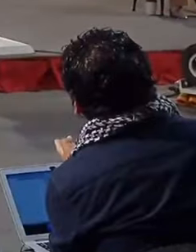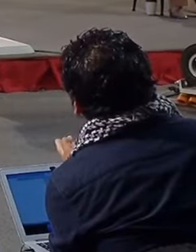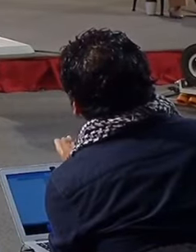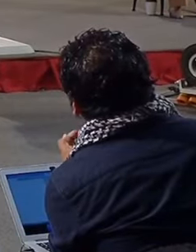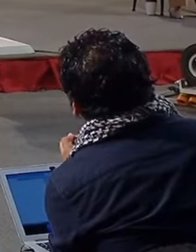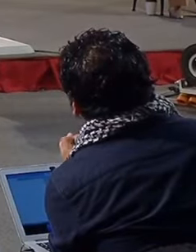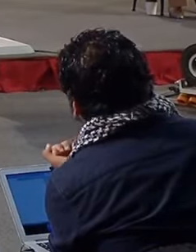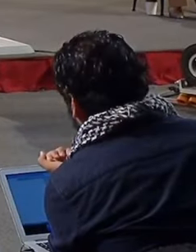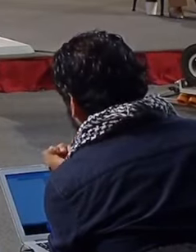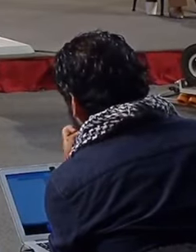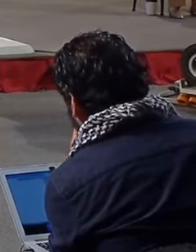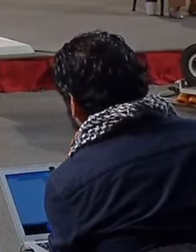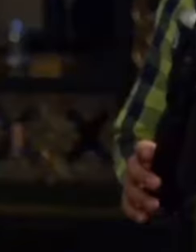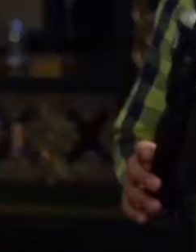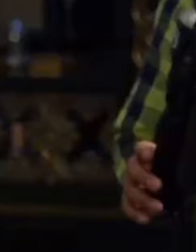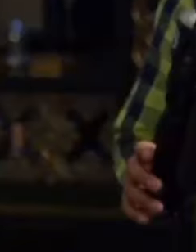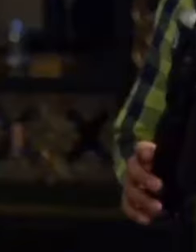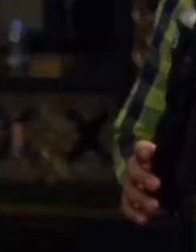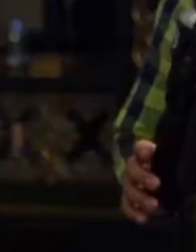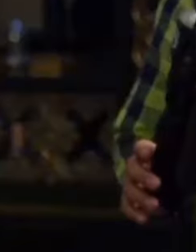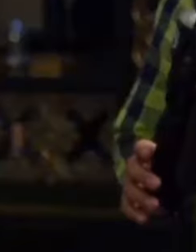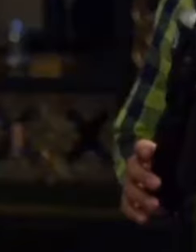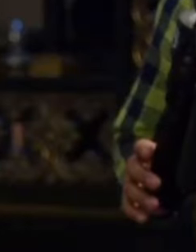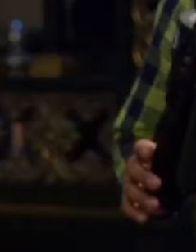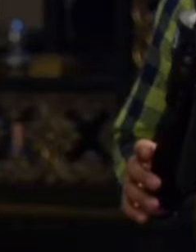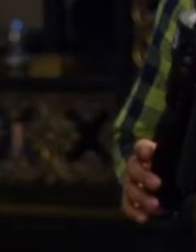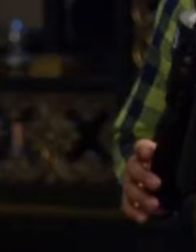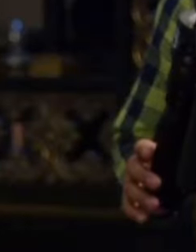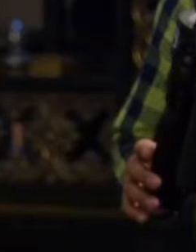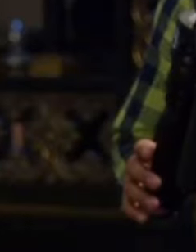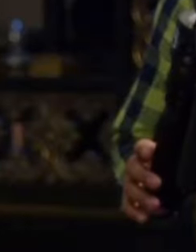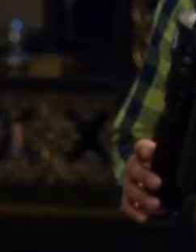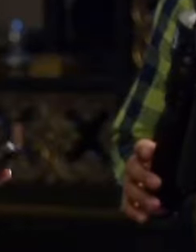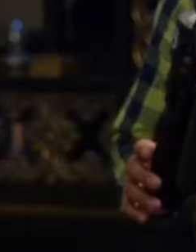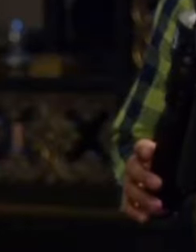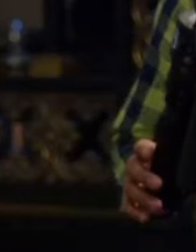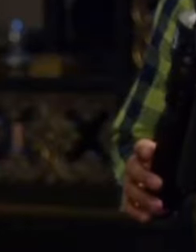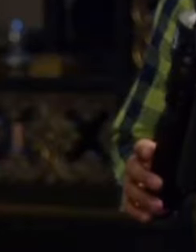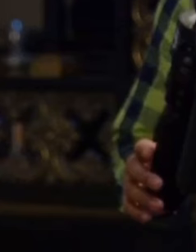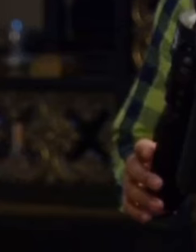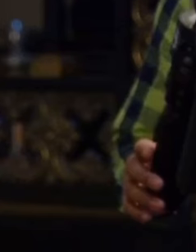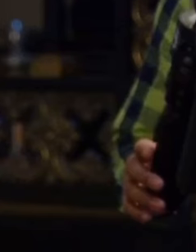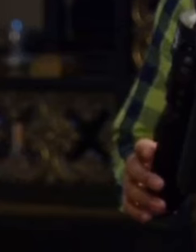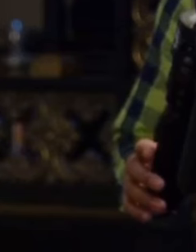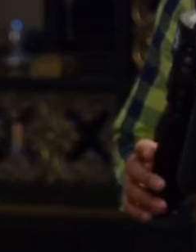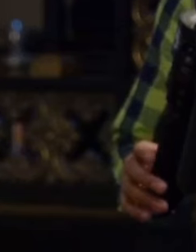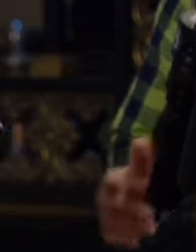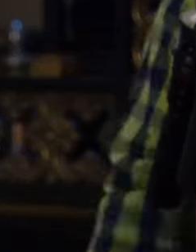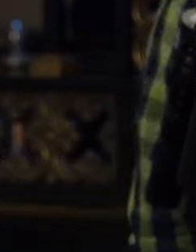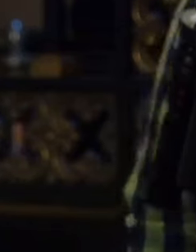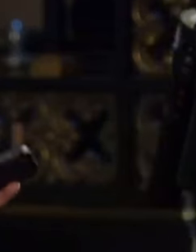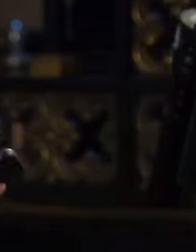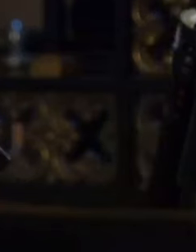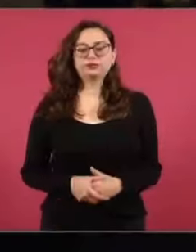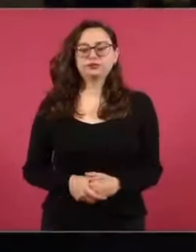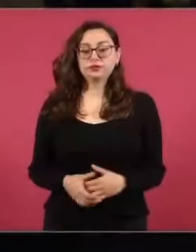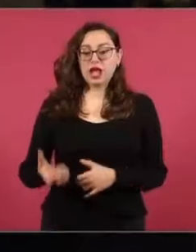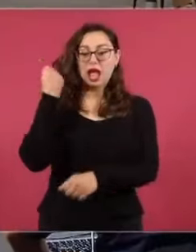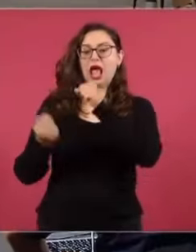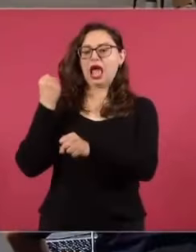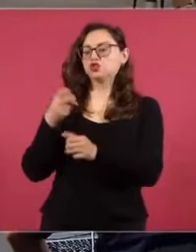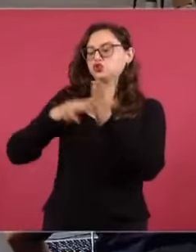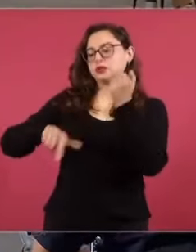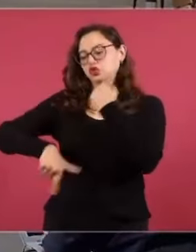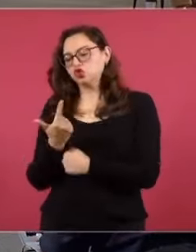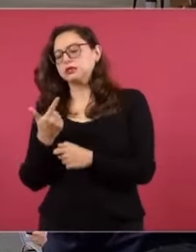años. información en torno a que en el sureste iba a haber, pues en algún momento, por supuesto, desarrollo de algún plan que nunca se llevó a cabo, como en este gobierno, pero que desde 2012 sí se tenía como empezar a planificar el crecimiento. En lugares